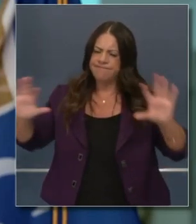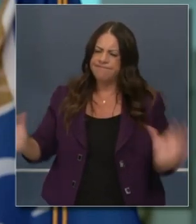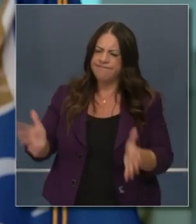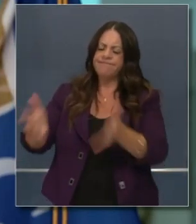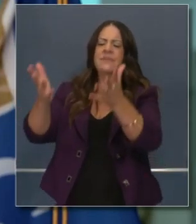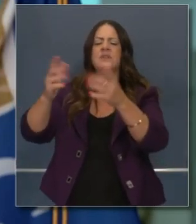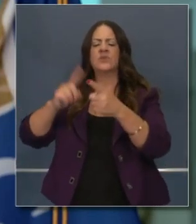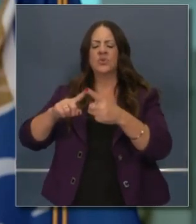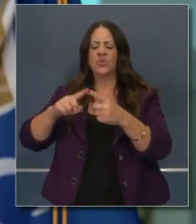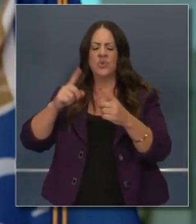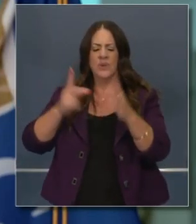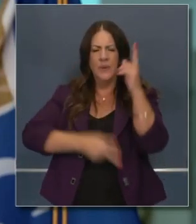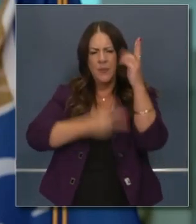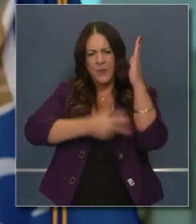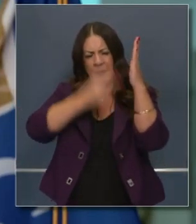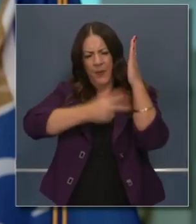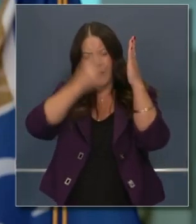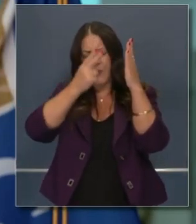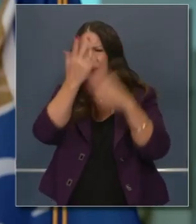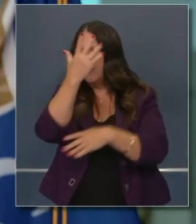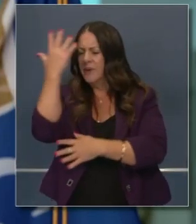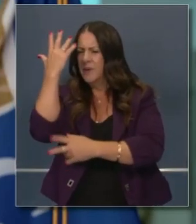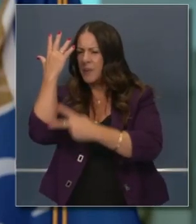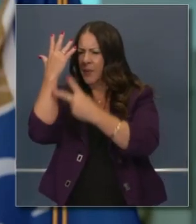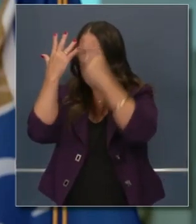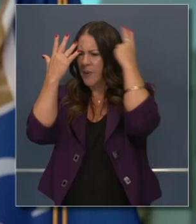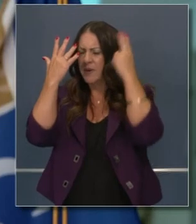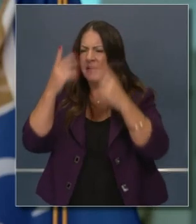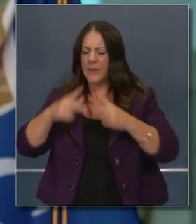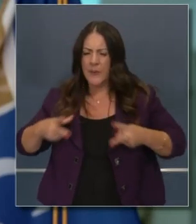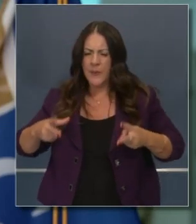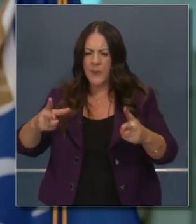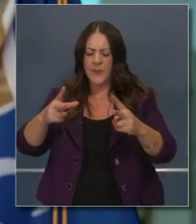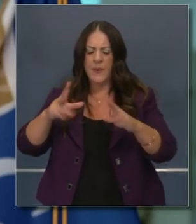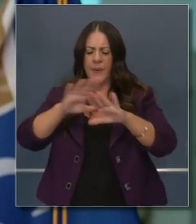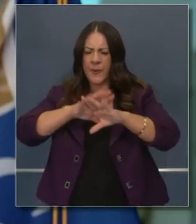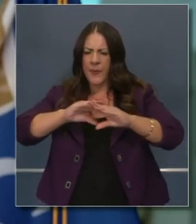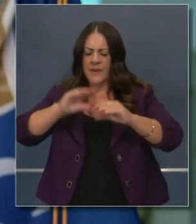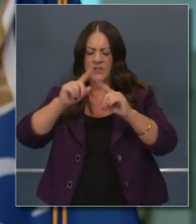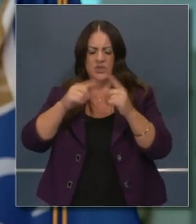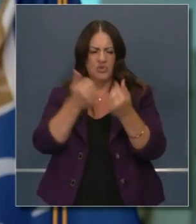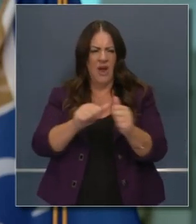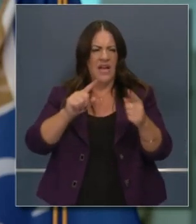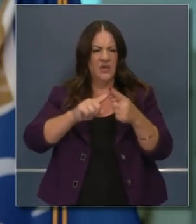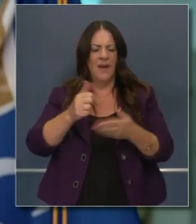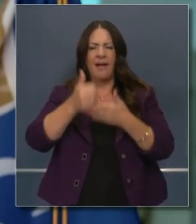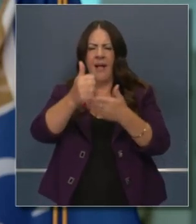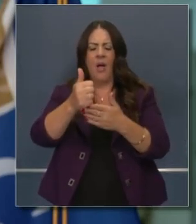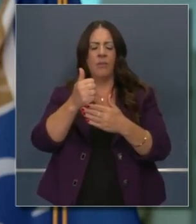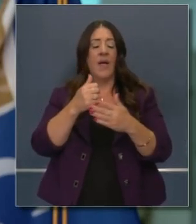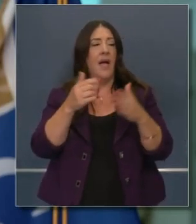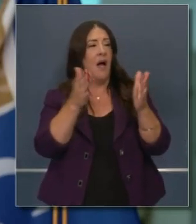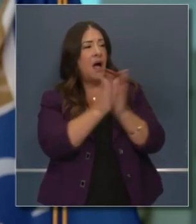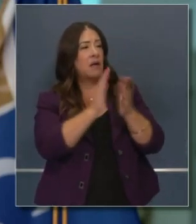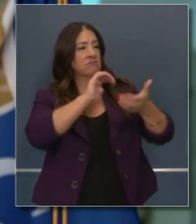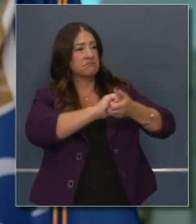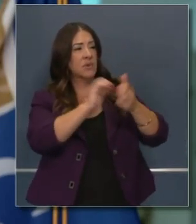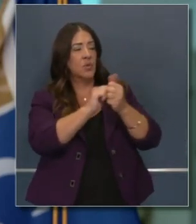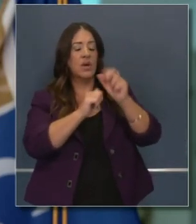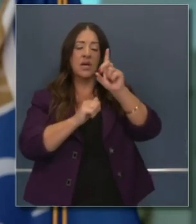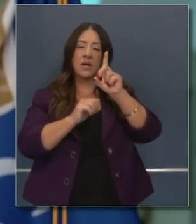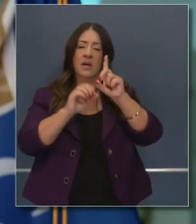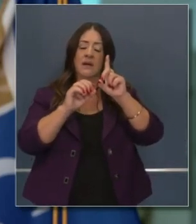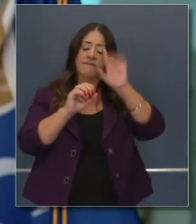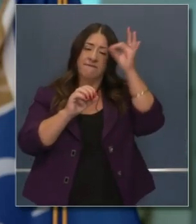California para avanzar la causa que avanzamos hace algunas semanas. En sociedad con el Servicio Forestal de California para que ellos